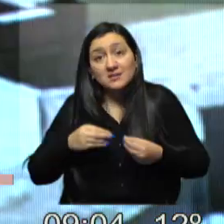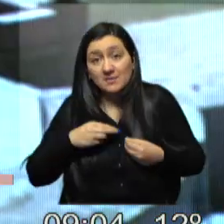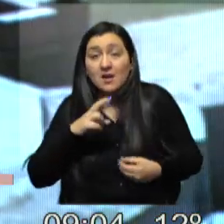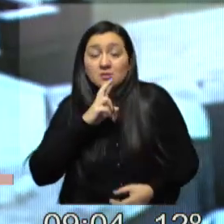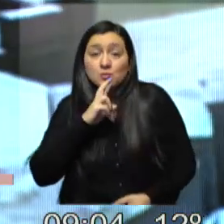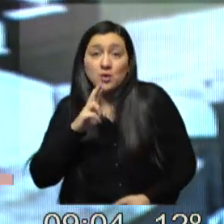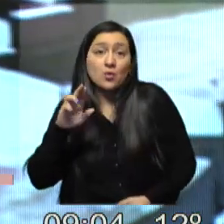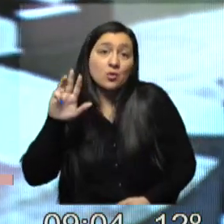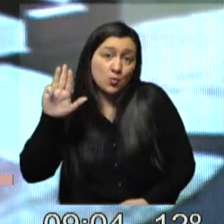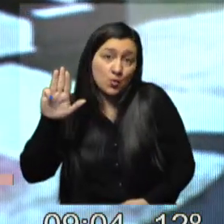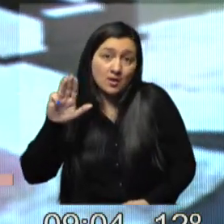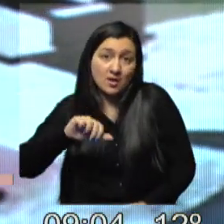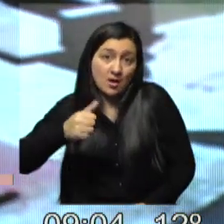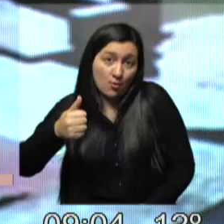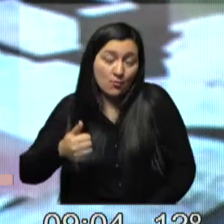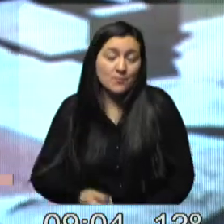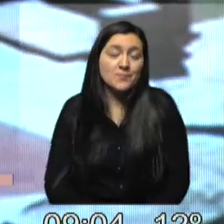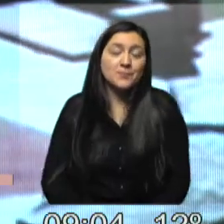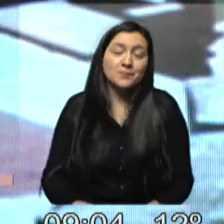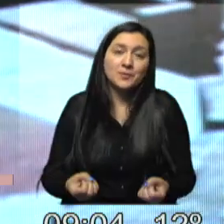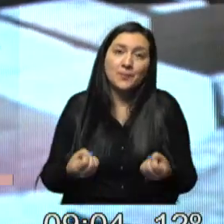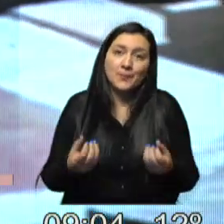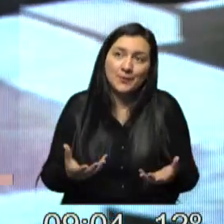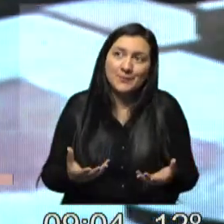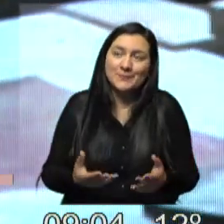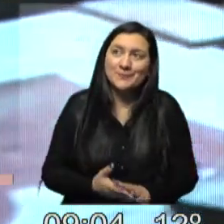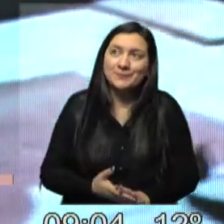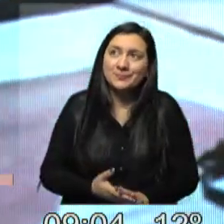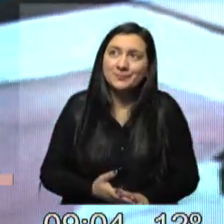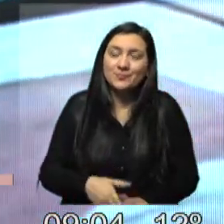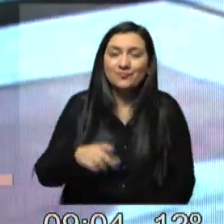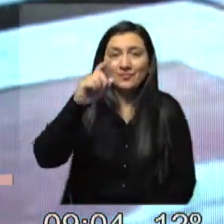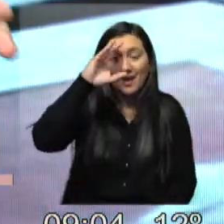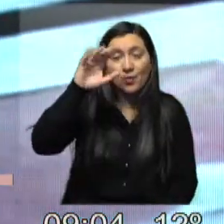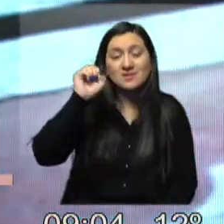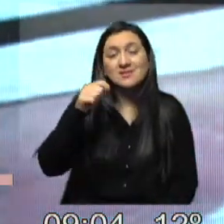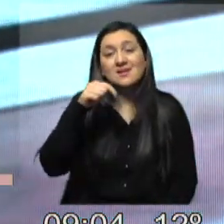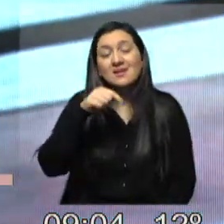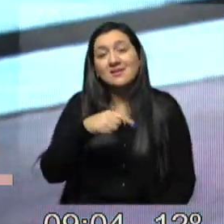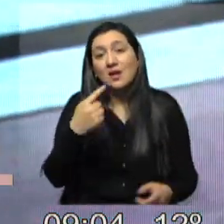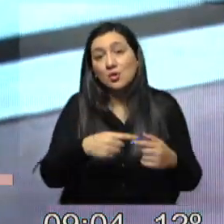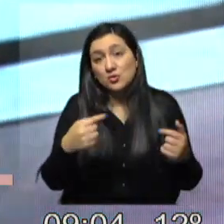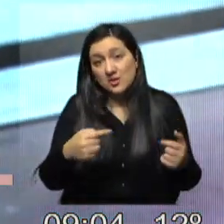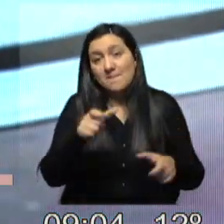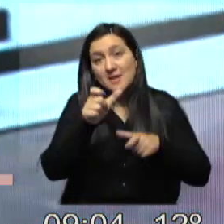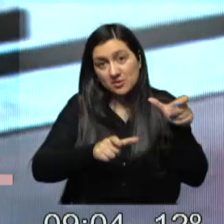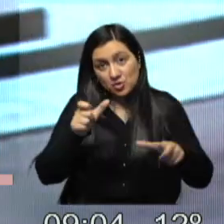gesto esperable, ¿no? Recordemos que este tipo de gestos, actores con este